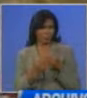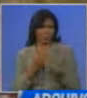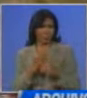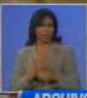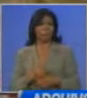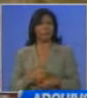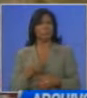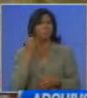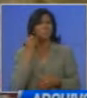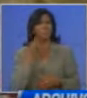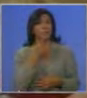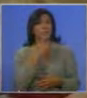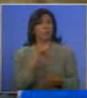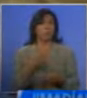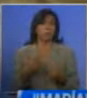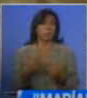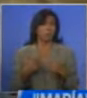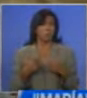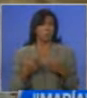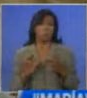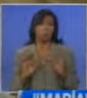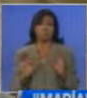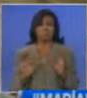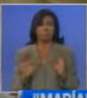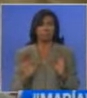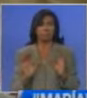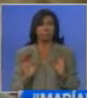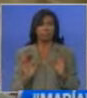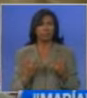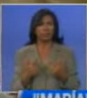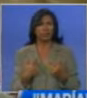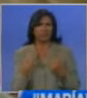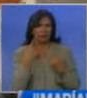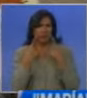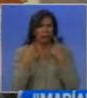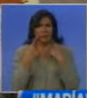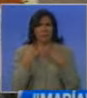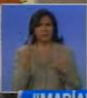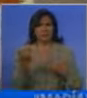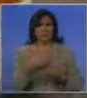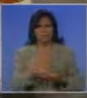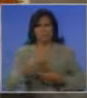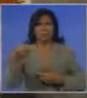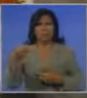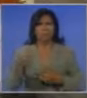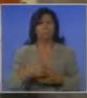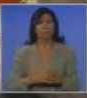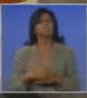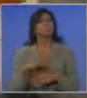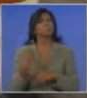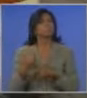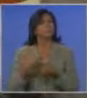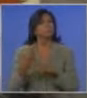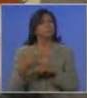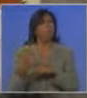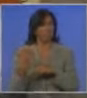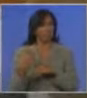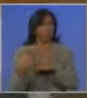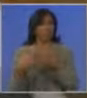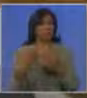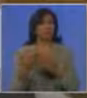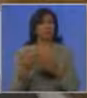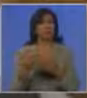Levantaba pensando que ella me levantaba a mí. Yo era extraño. 13 meses después, el tercer tribunal penal del